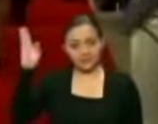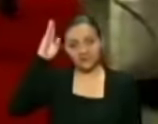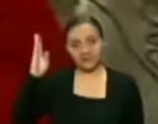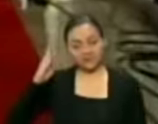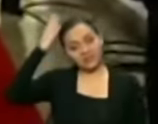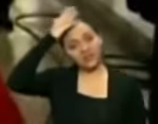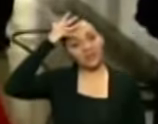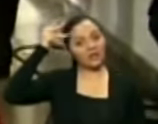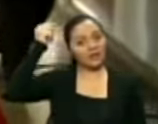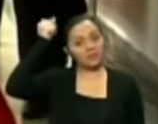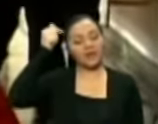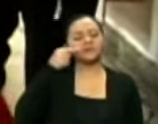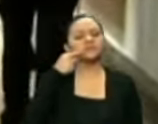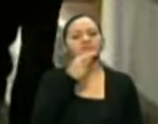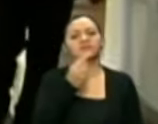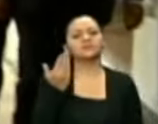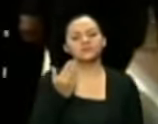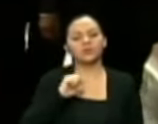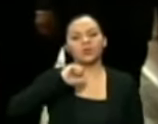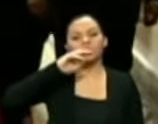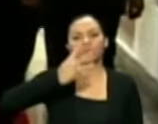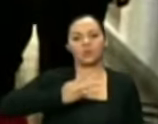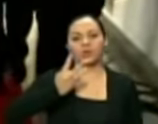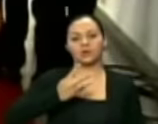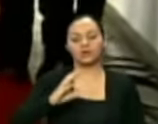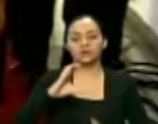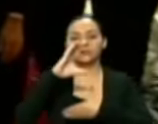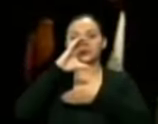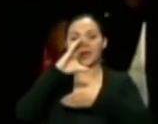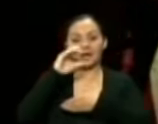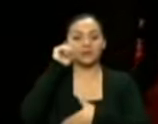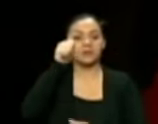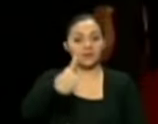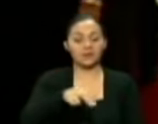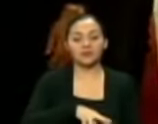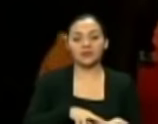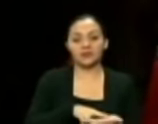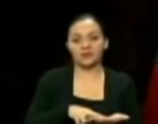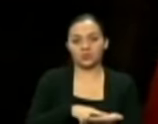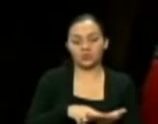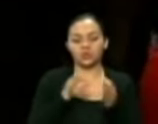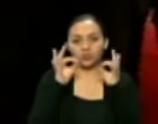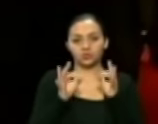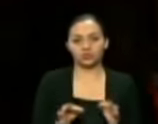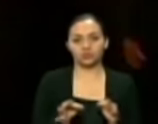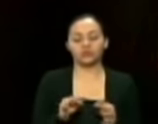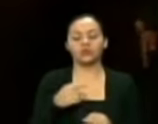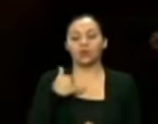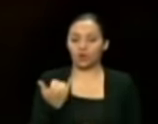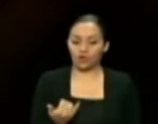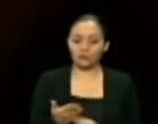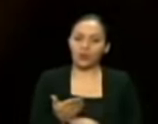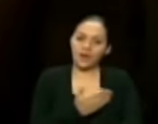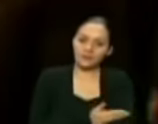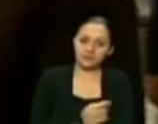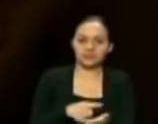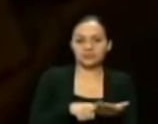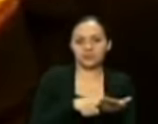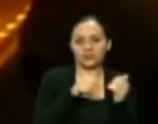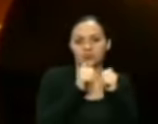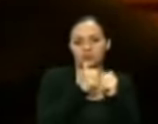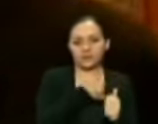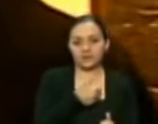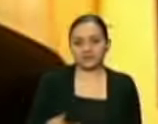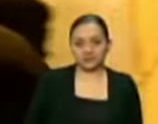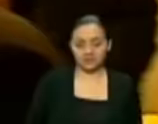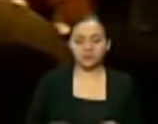se produce en la víspera de la cuarta cumbre de la Comunidad de Estados Latinoamericanos y Caribeños CELAC 2016, evento que